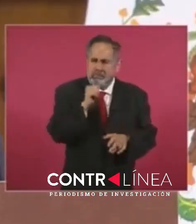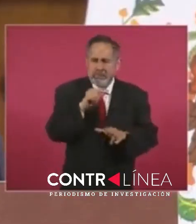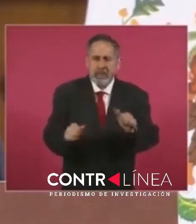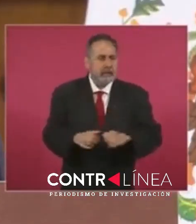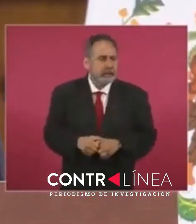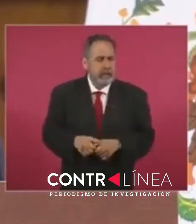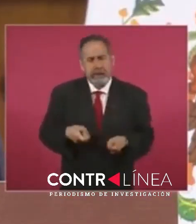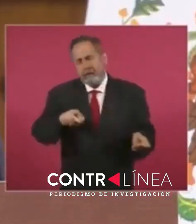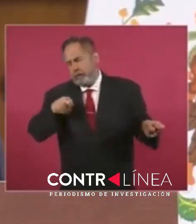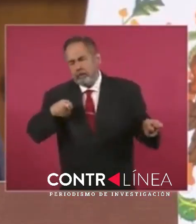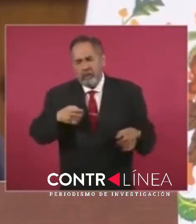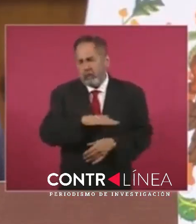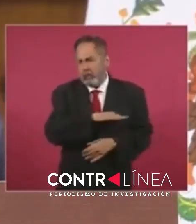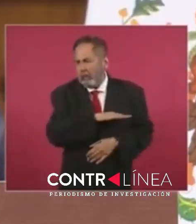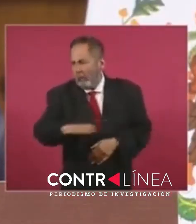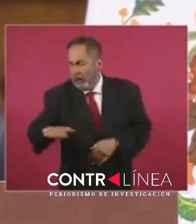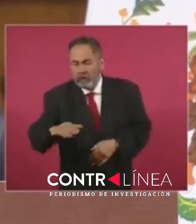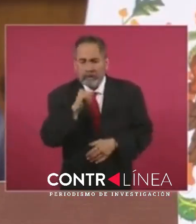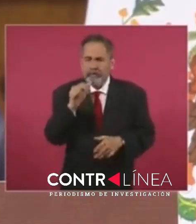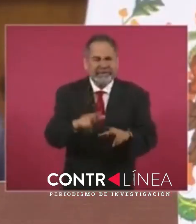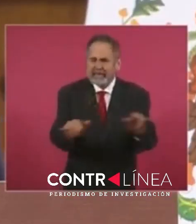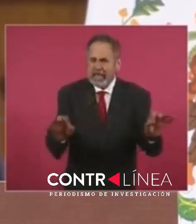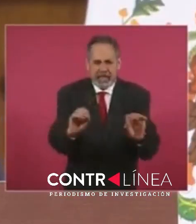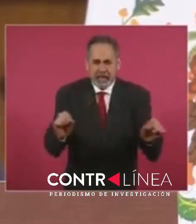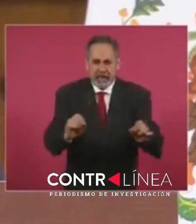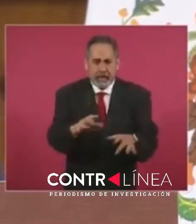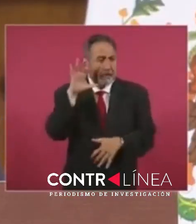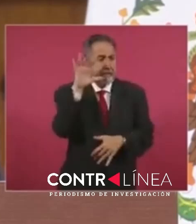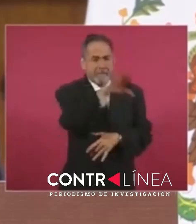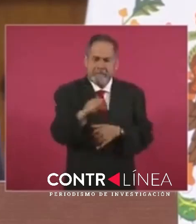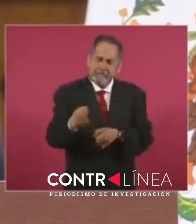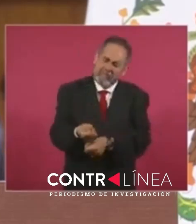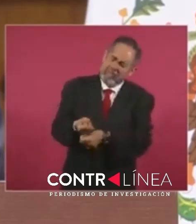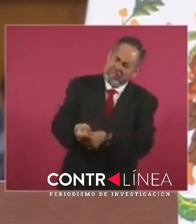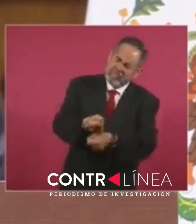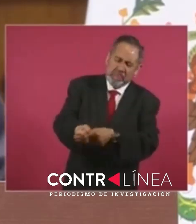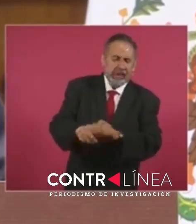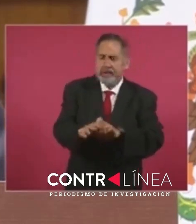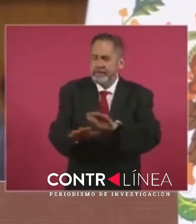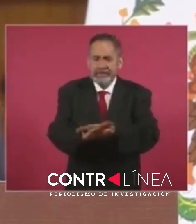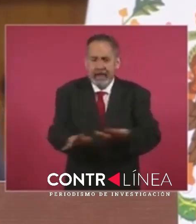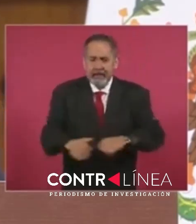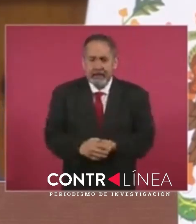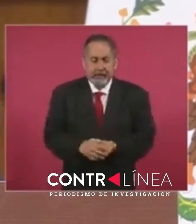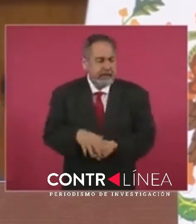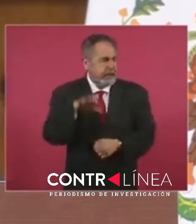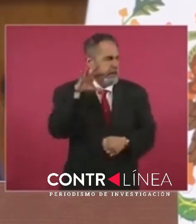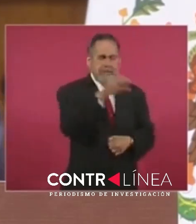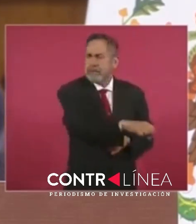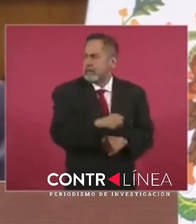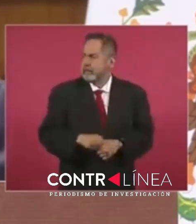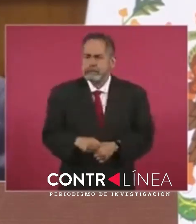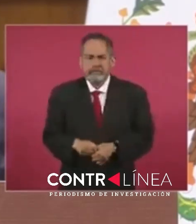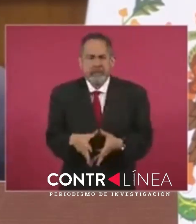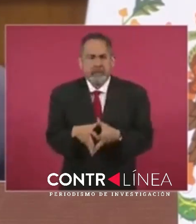ejecutan masacres, no se tortura, no se desaparece a